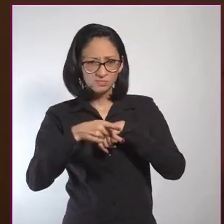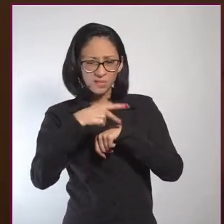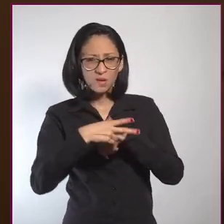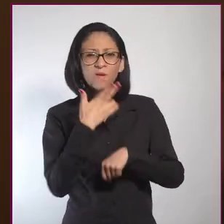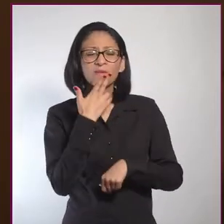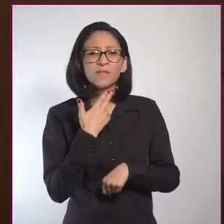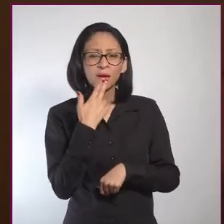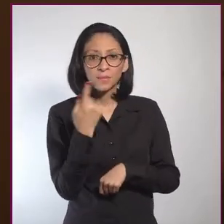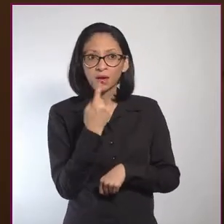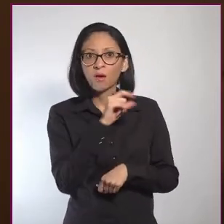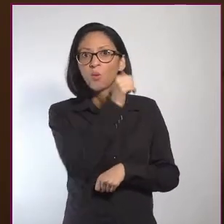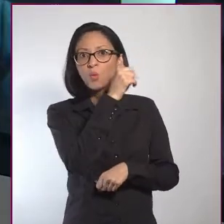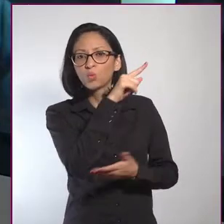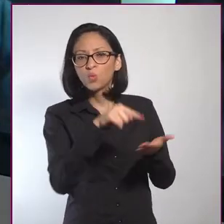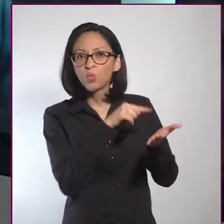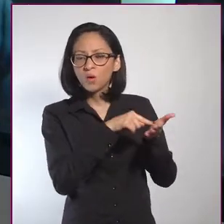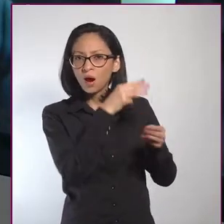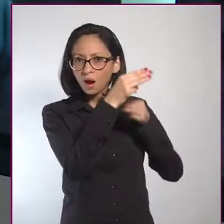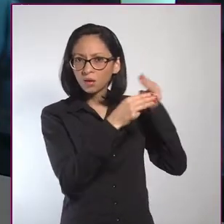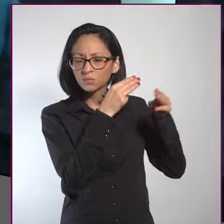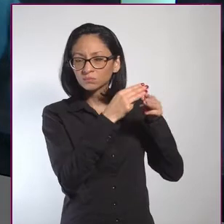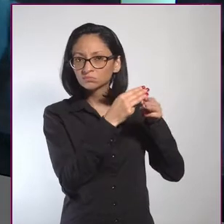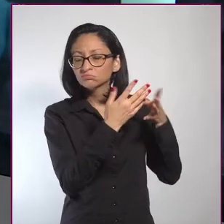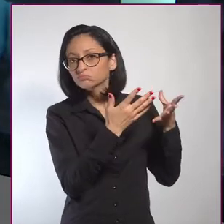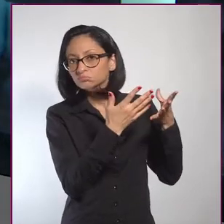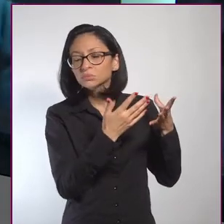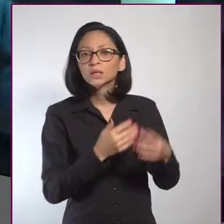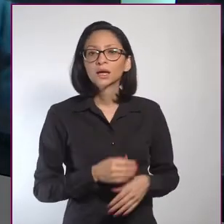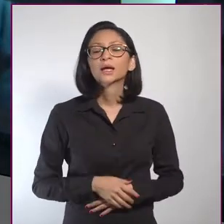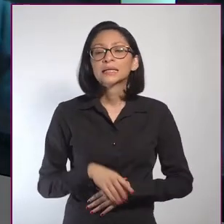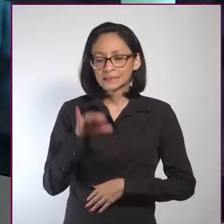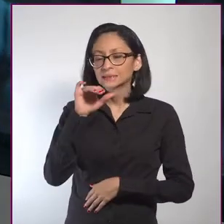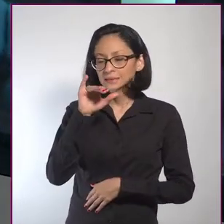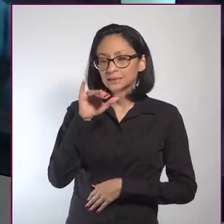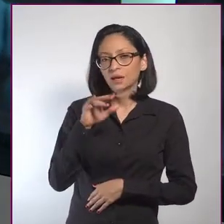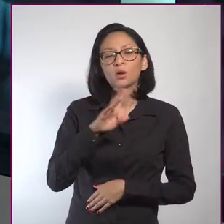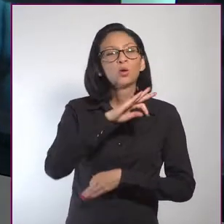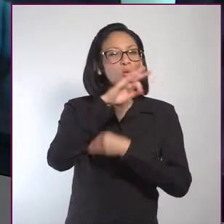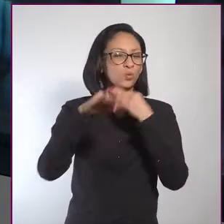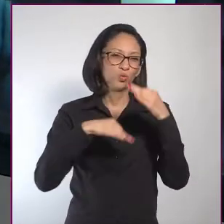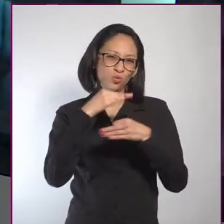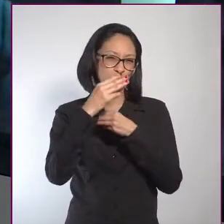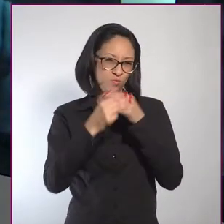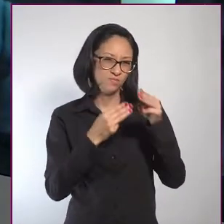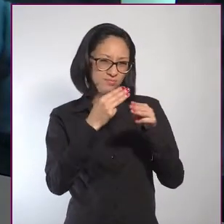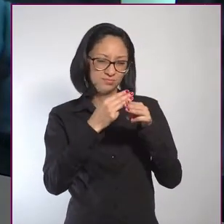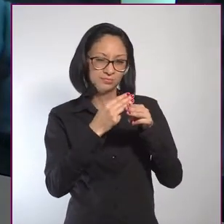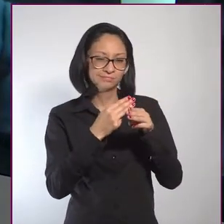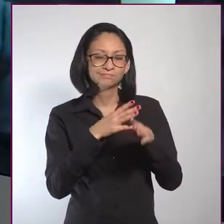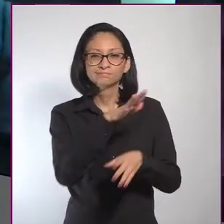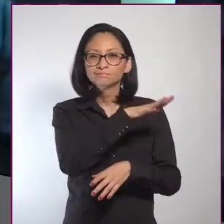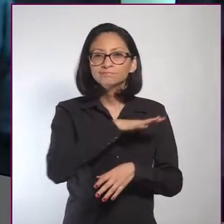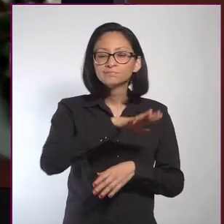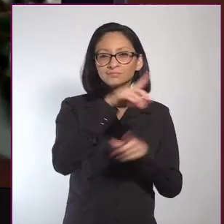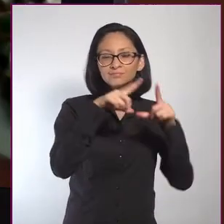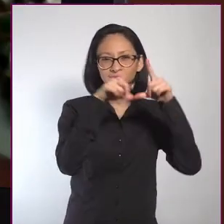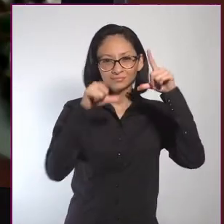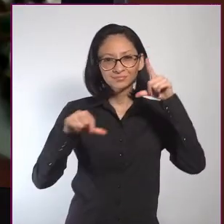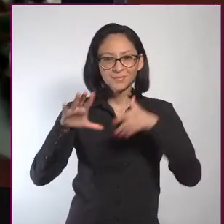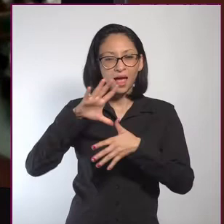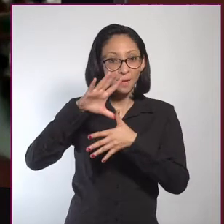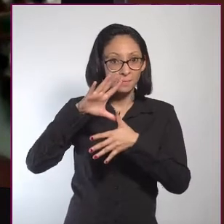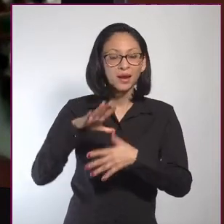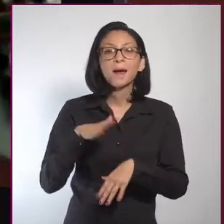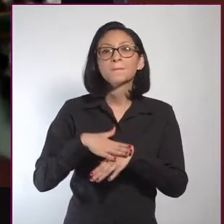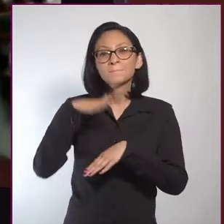del mundo y por qué? Así es, todas las poblaciones que son de origen nativo americano tienen